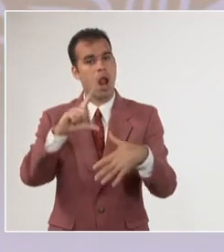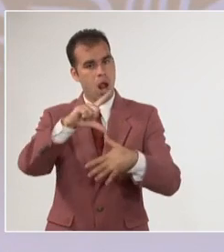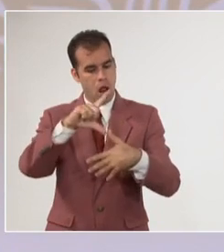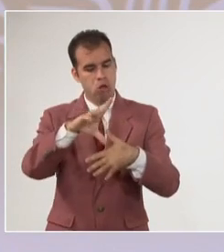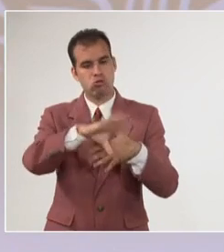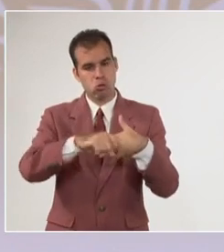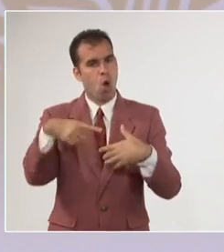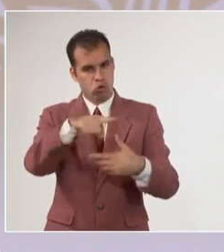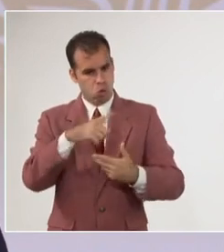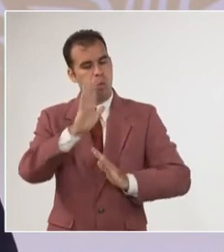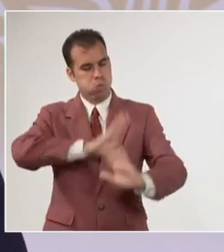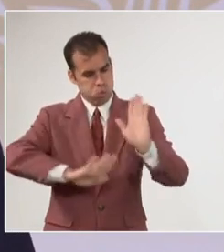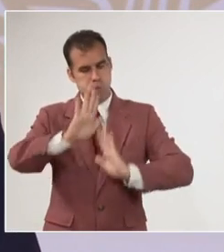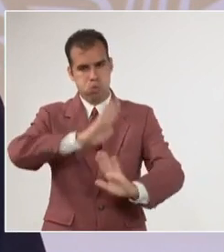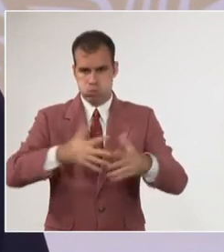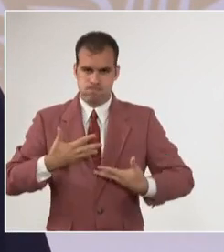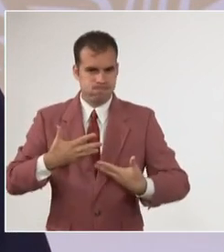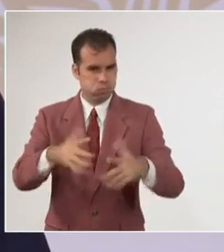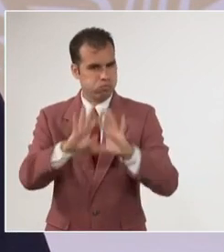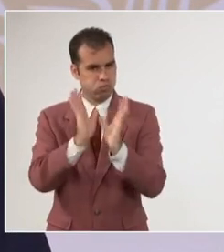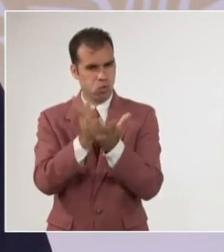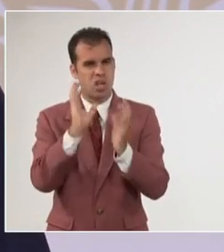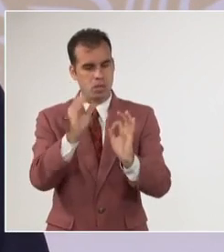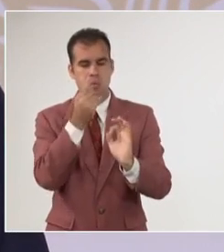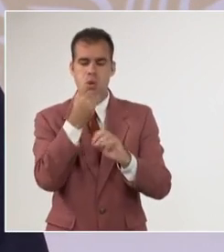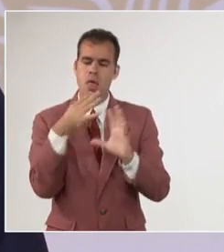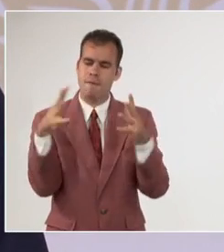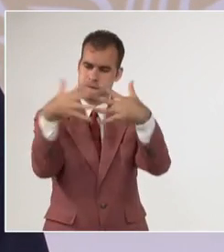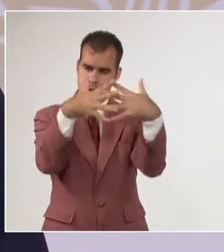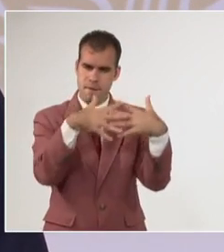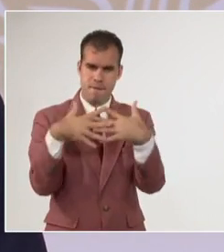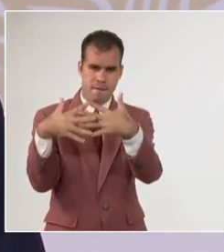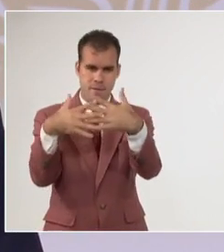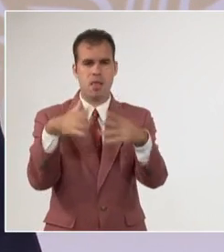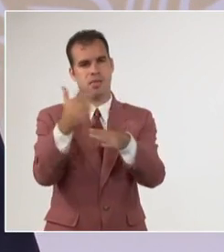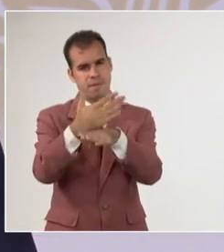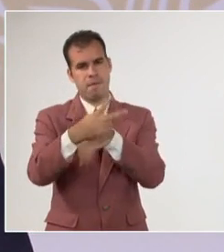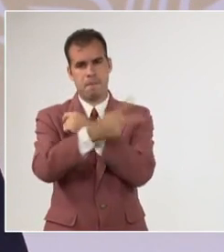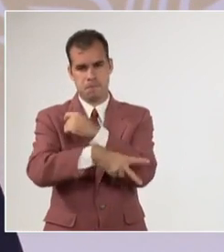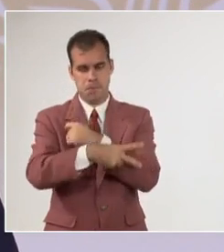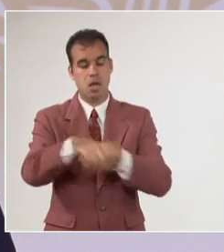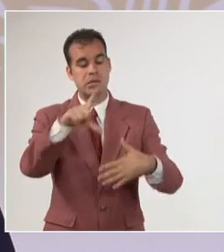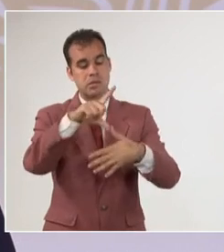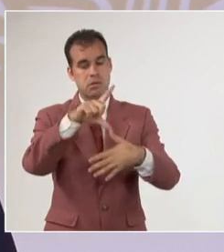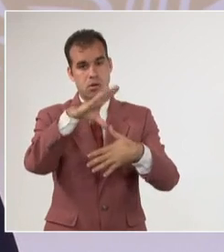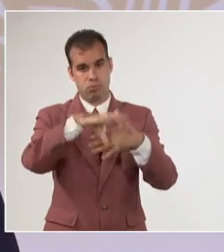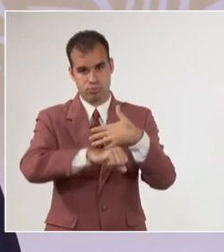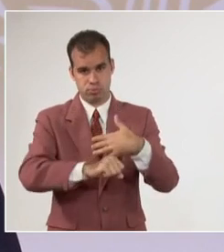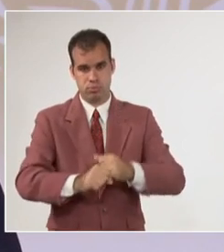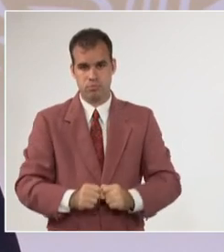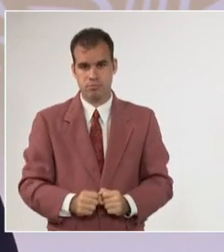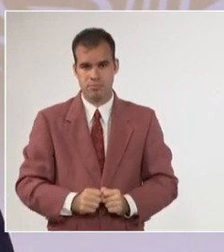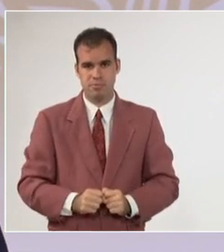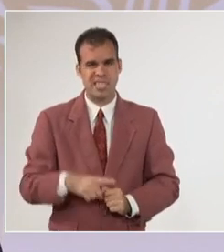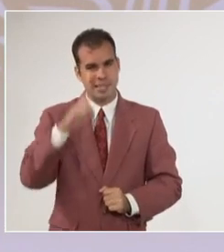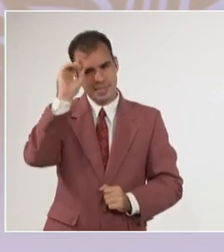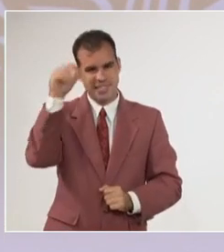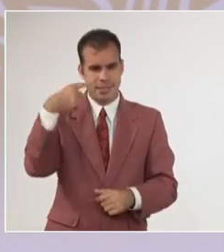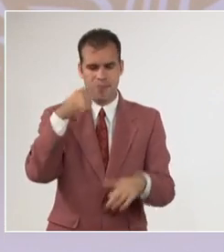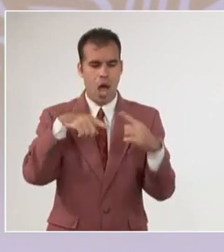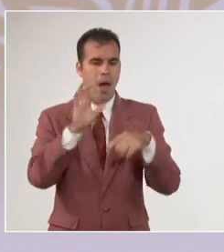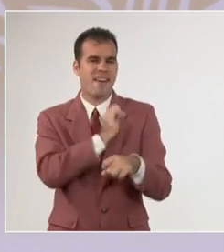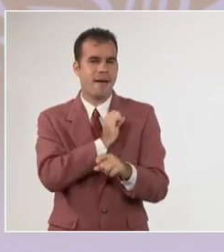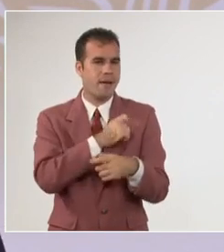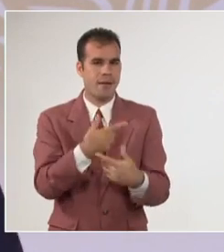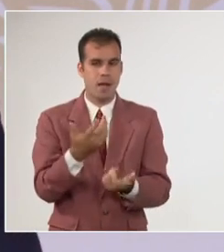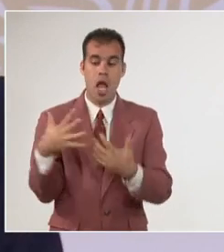caribeña destinado a defender la unidad en la diversidad de nuestra América frente al proyecto de recolonización neoliberal